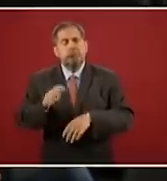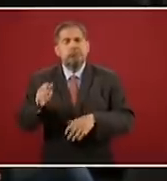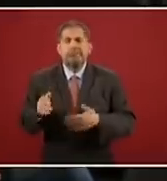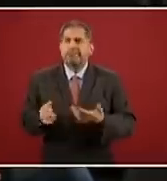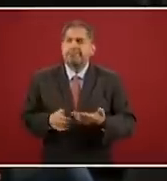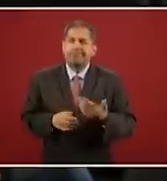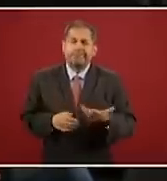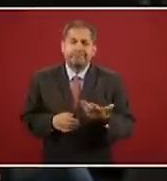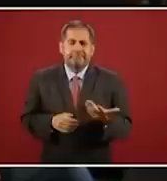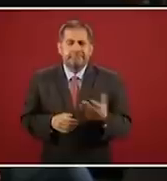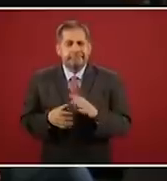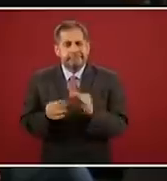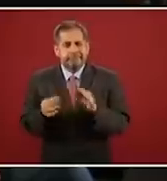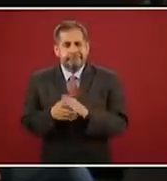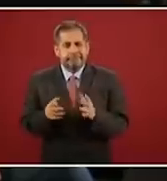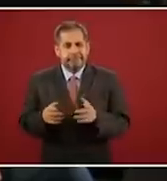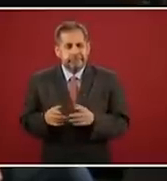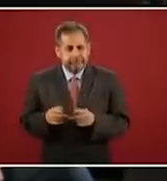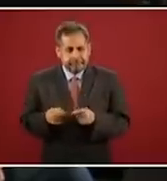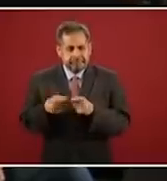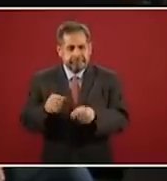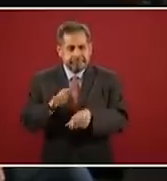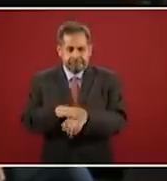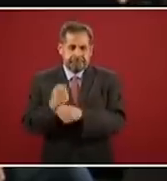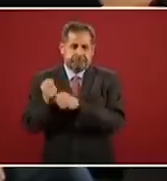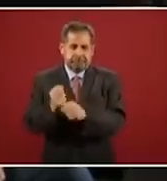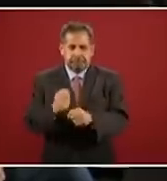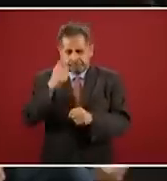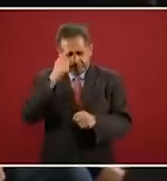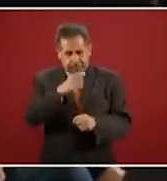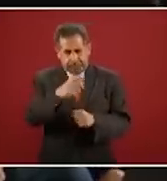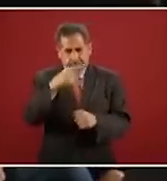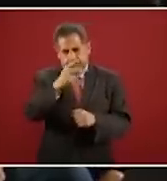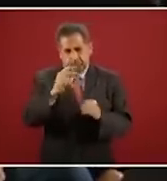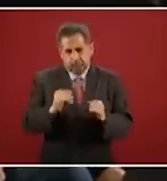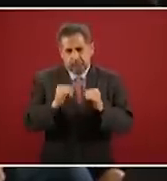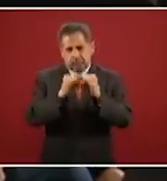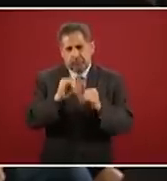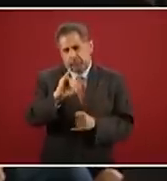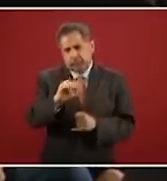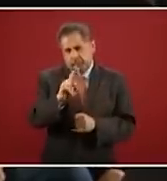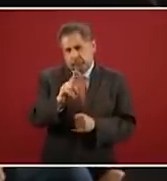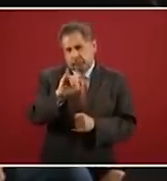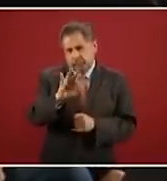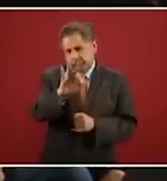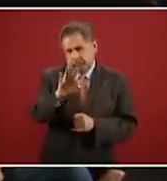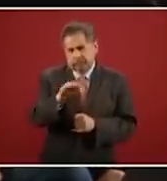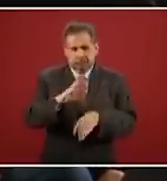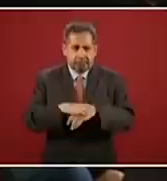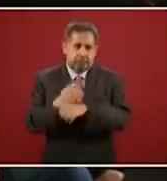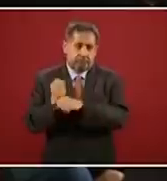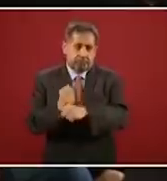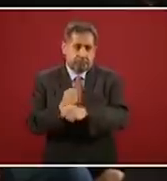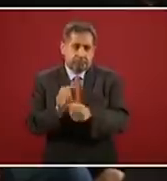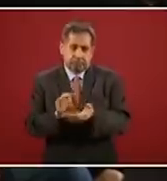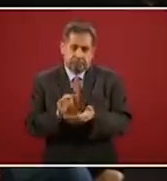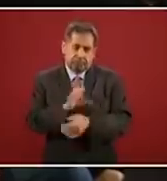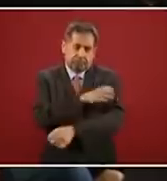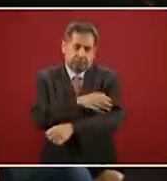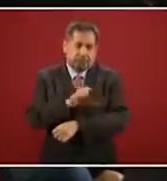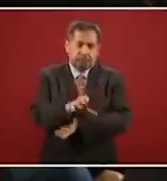dice coloquialmente, dientes a la institución que usted encabeza, la UIF. ¿Usted considera que son